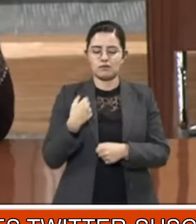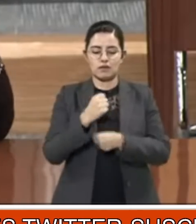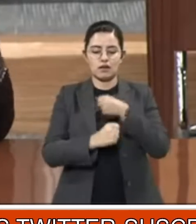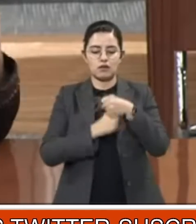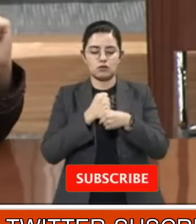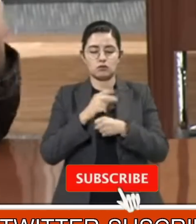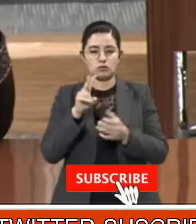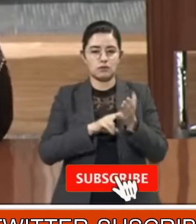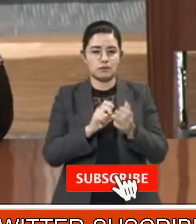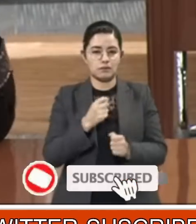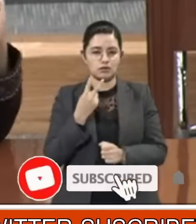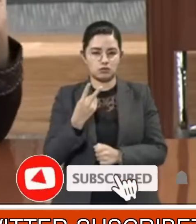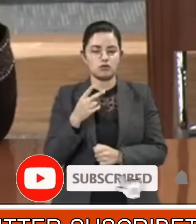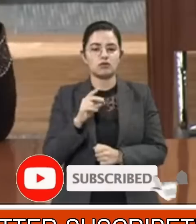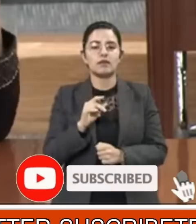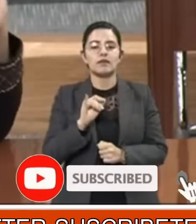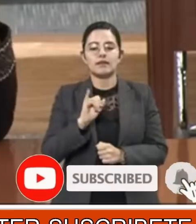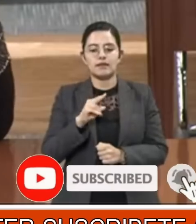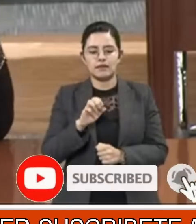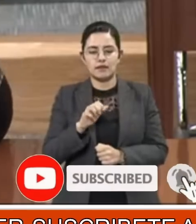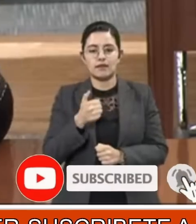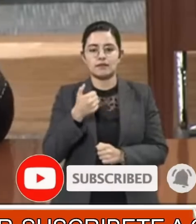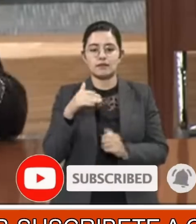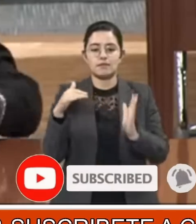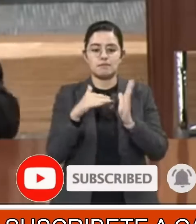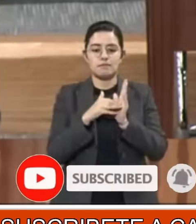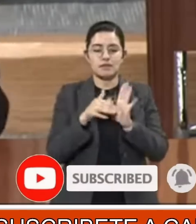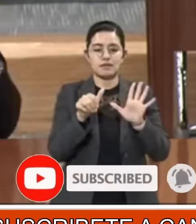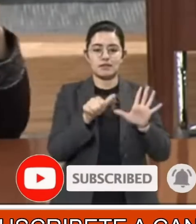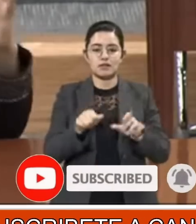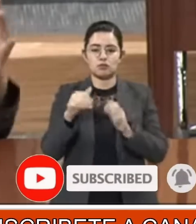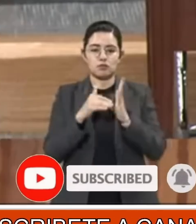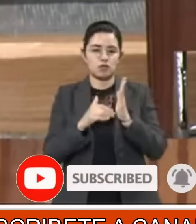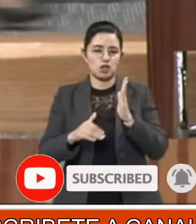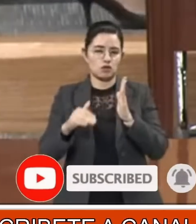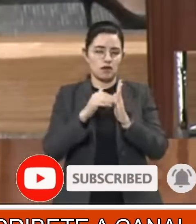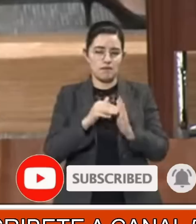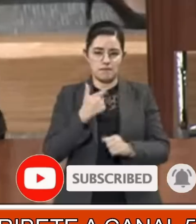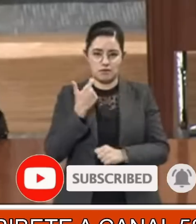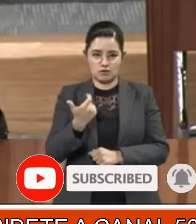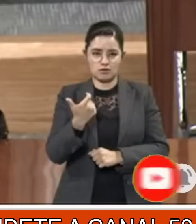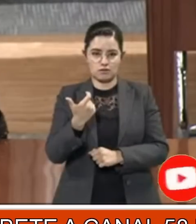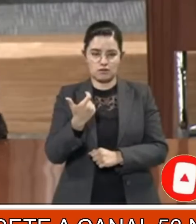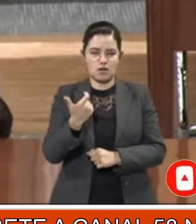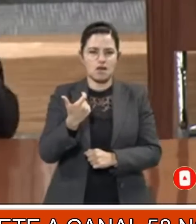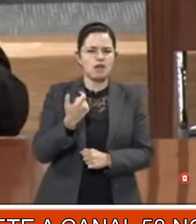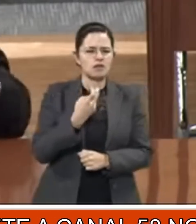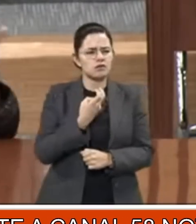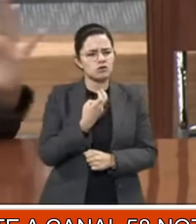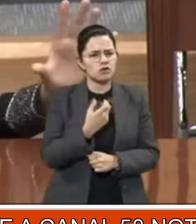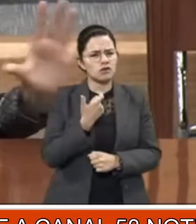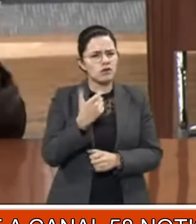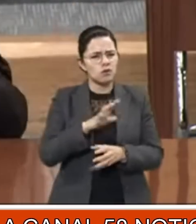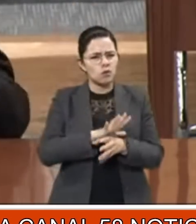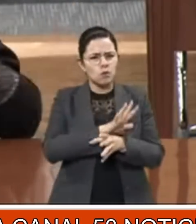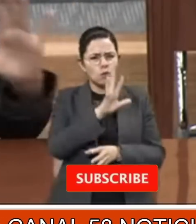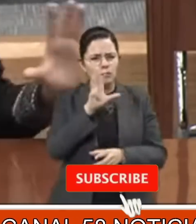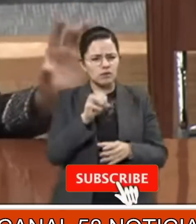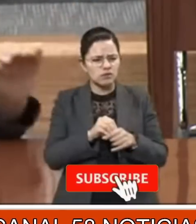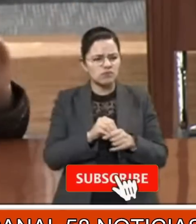para rentas, para obras y para proyectos. Y no crean que para ahorrar o algo por el